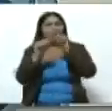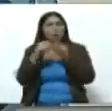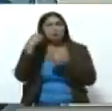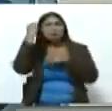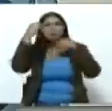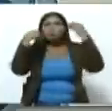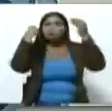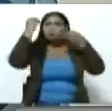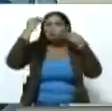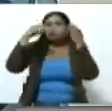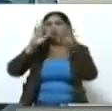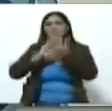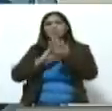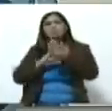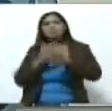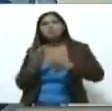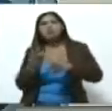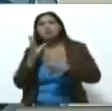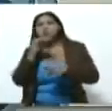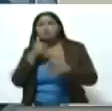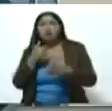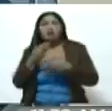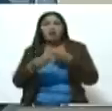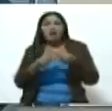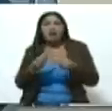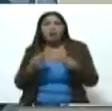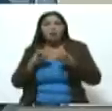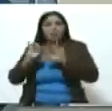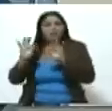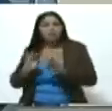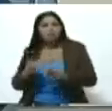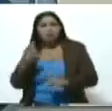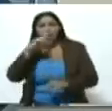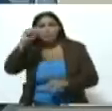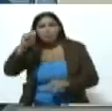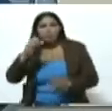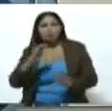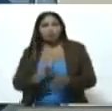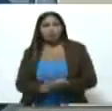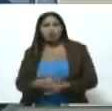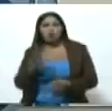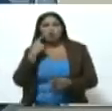redes, ¿por qué no hacen lo mismo con Nicolás Maduro?